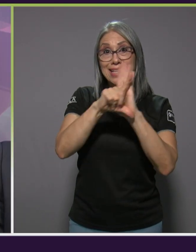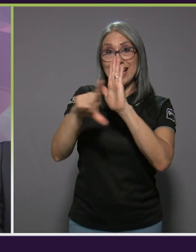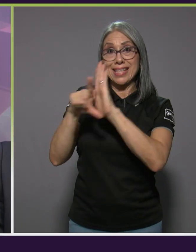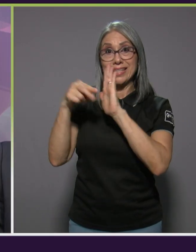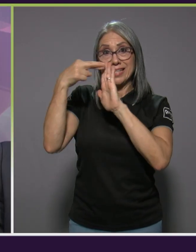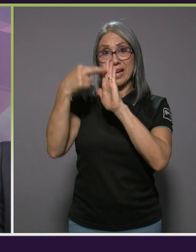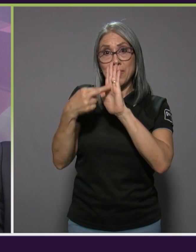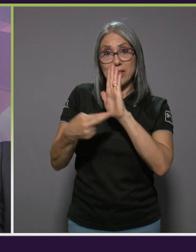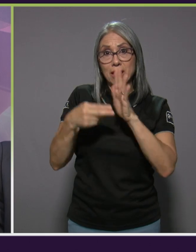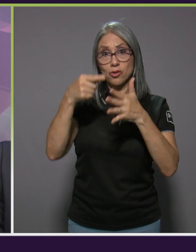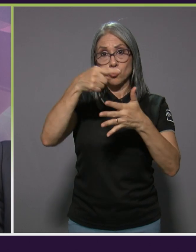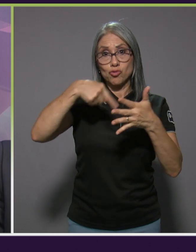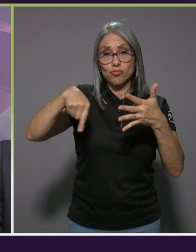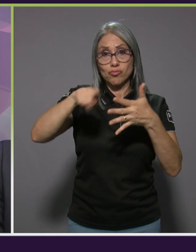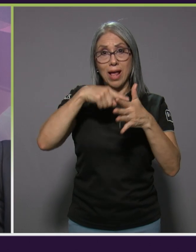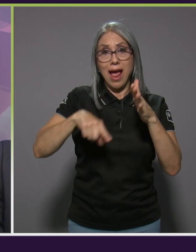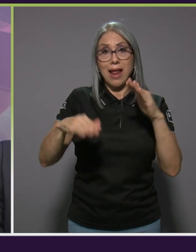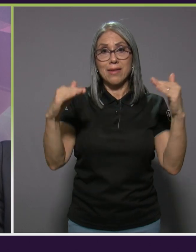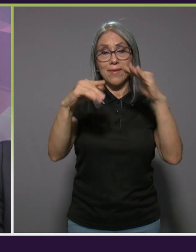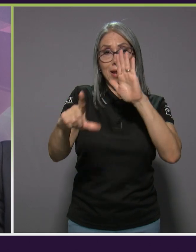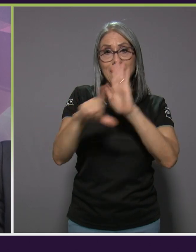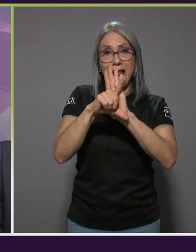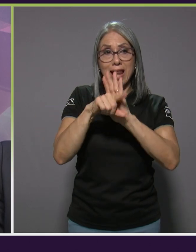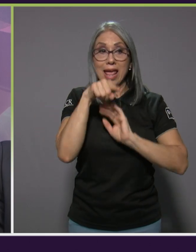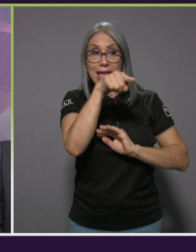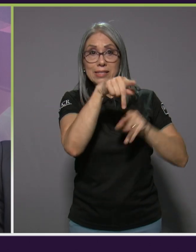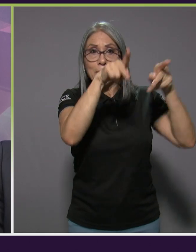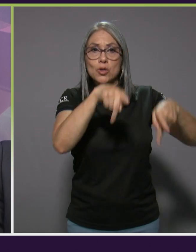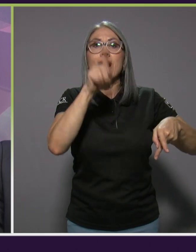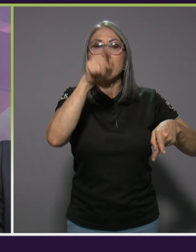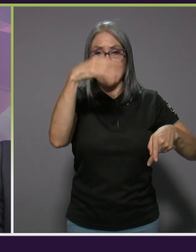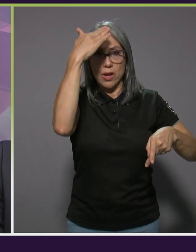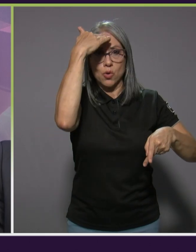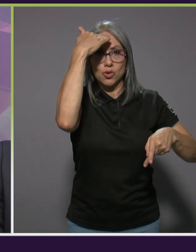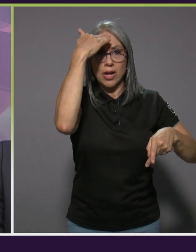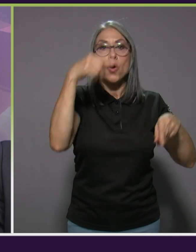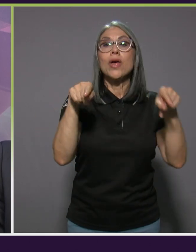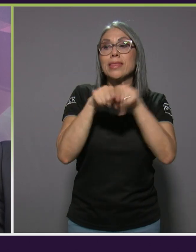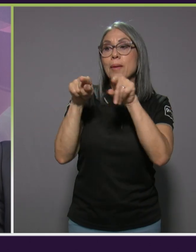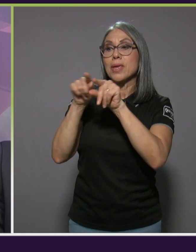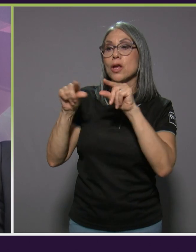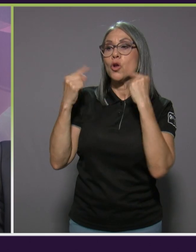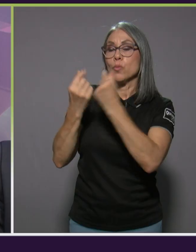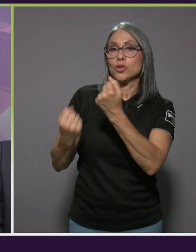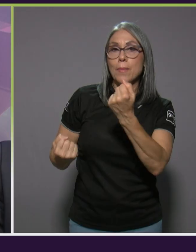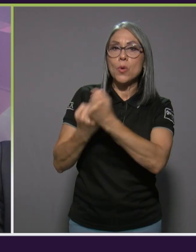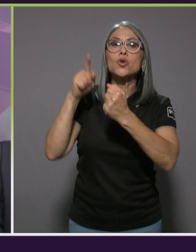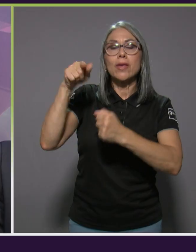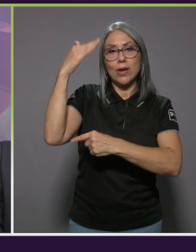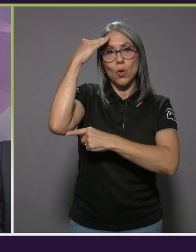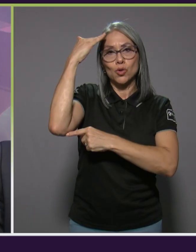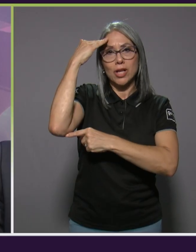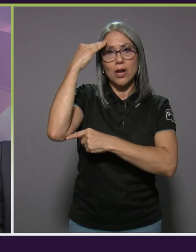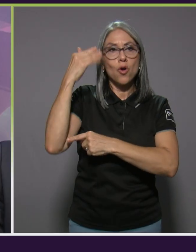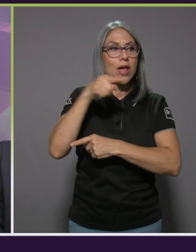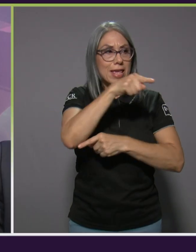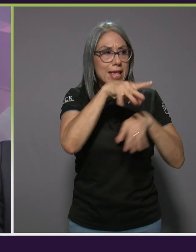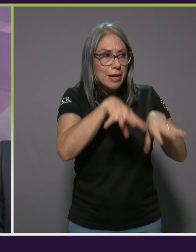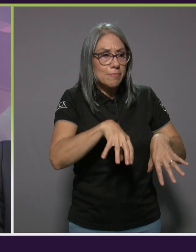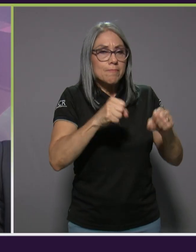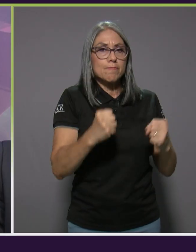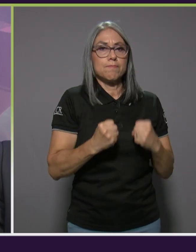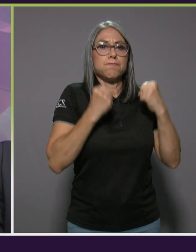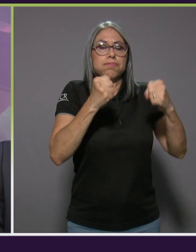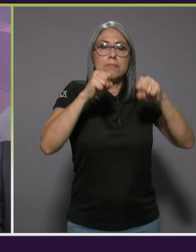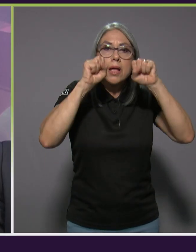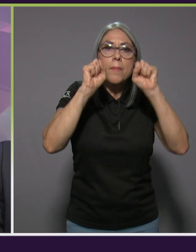debe tener la responsabilidad de conocerlo, y también la red de apoyo conocerlo y empoderarse de él para poder hacer efectivos los derechos de la persona